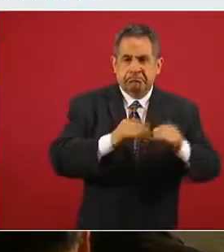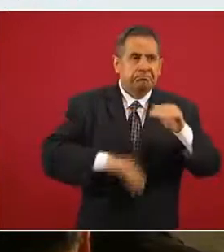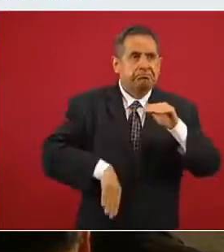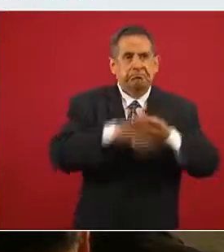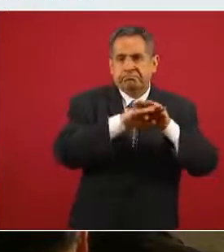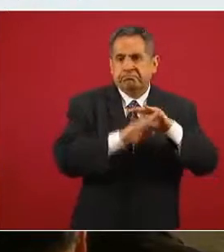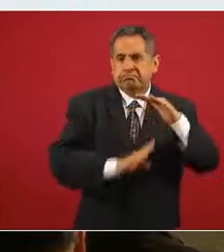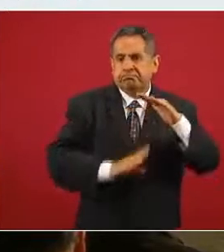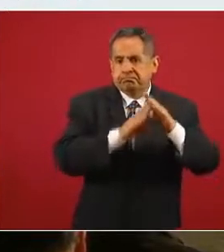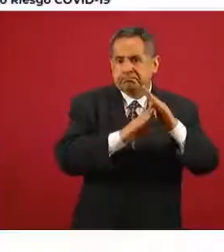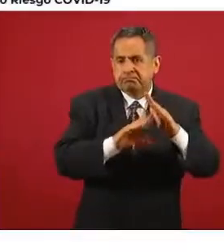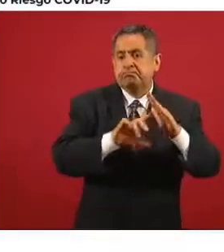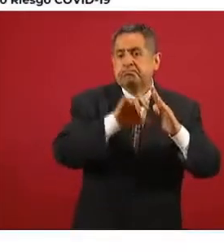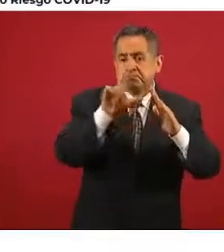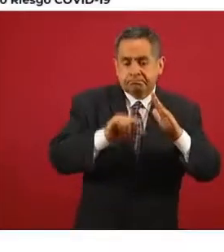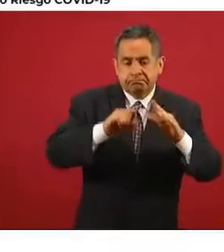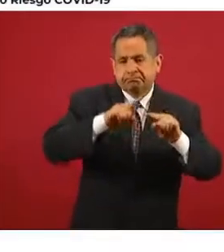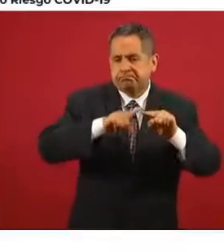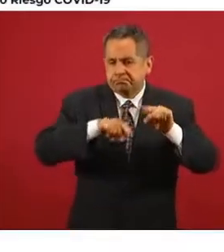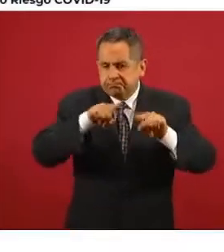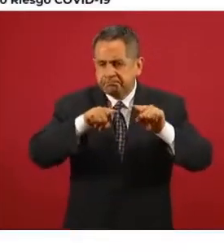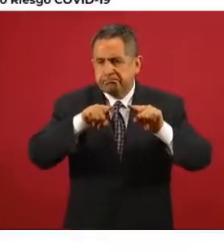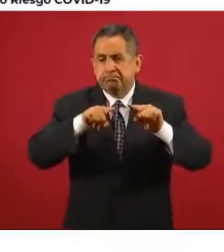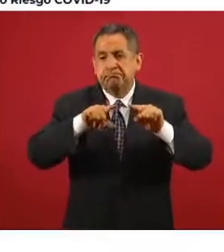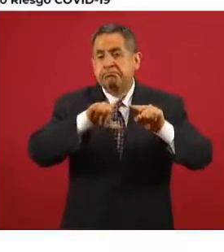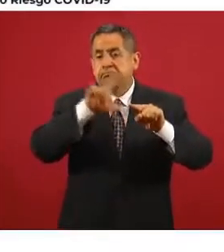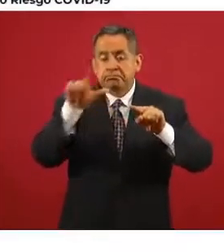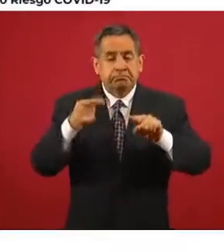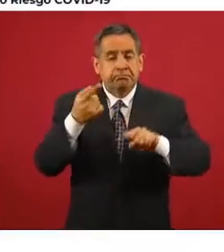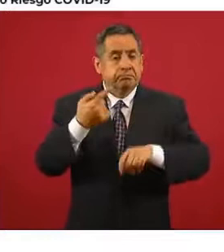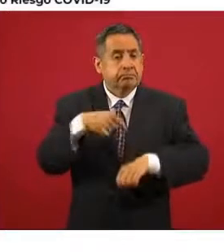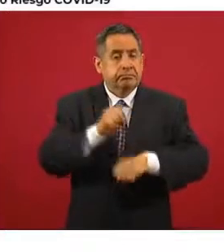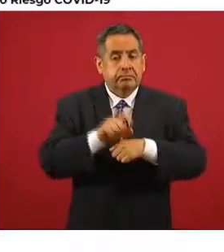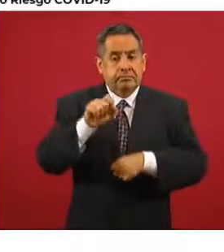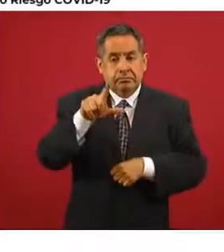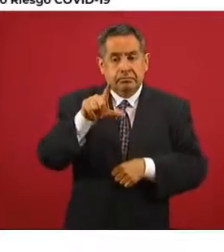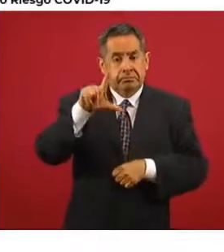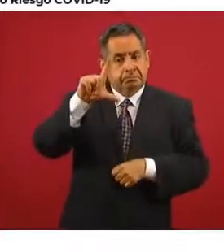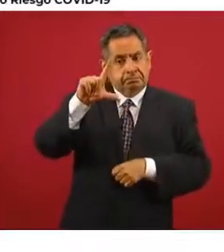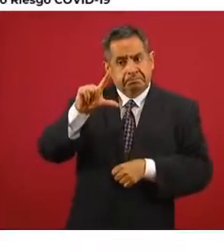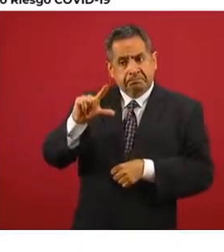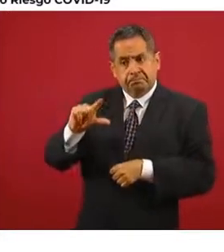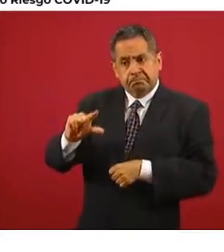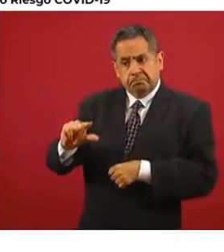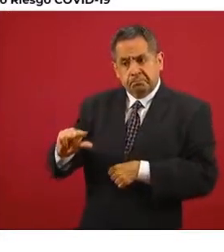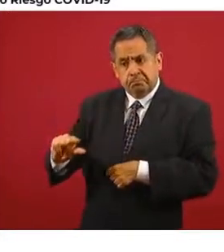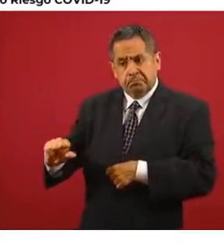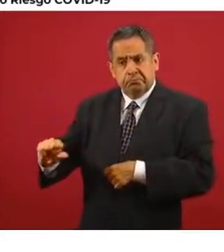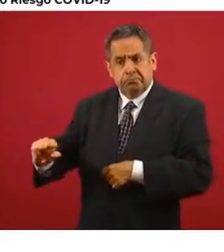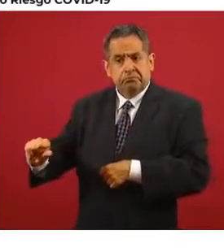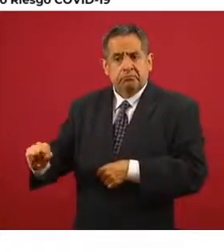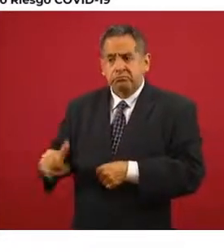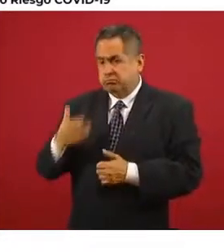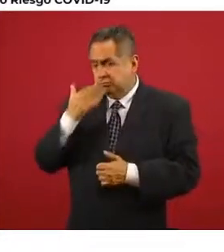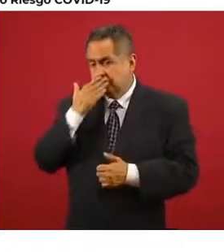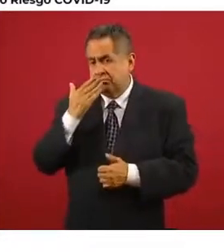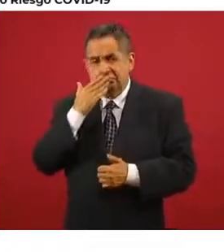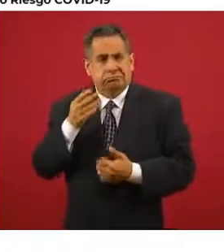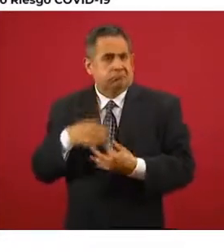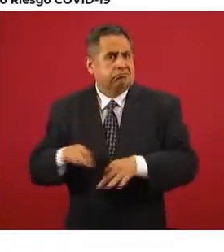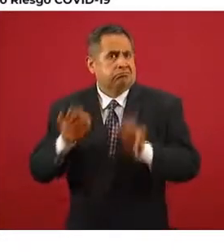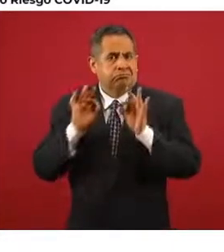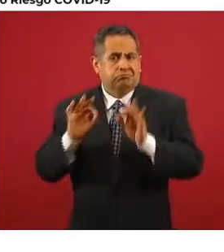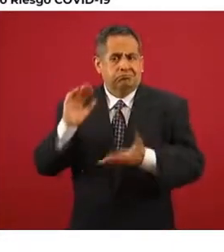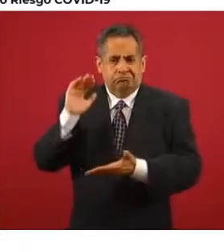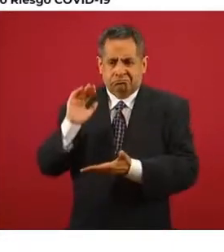país. Después tuvieron algunas variaciones, pero desde la semana 28 empezaron a descender y han logrado descender